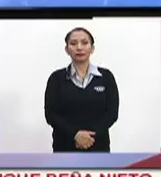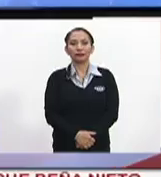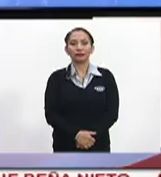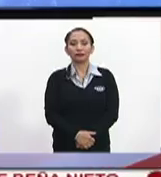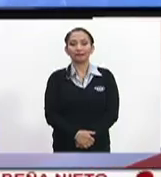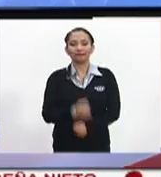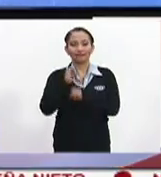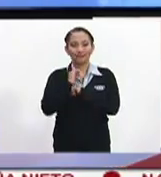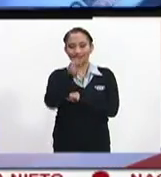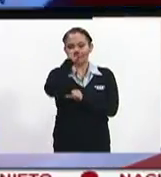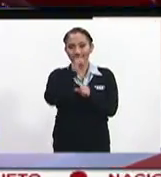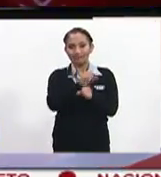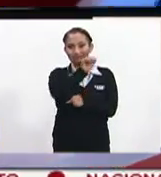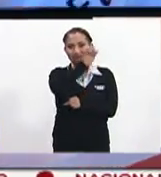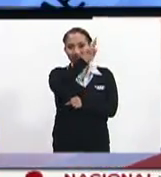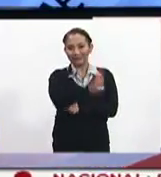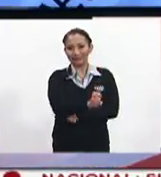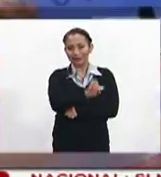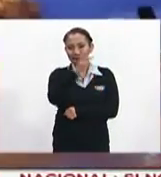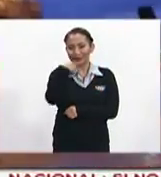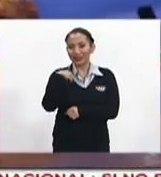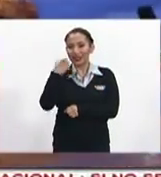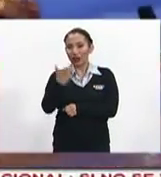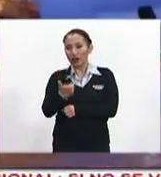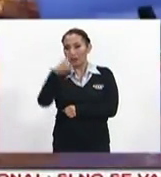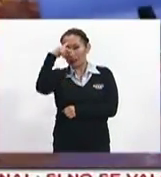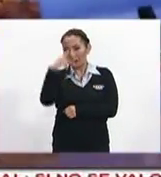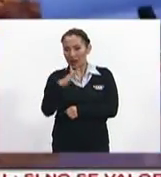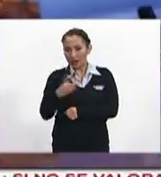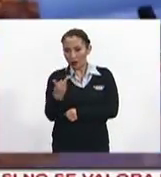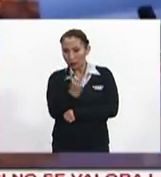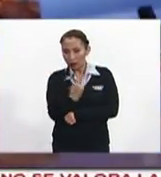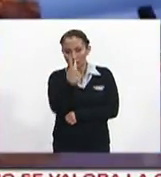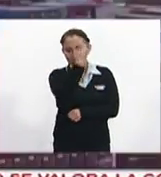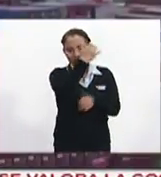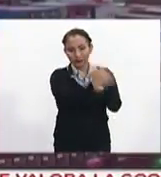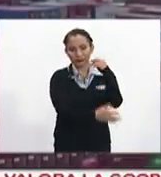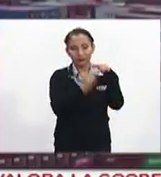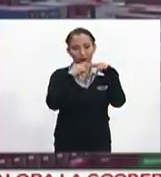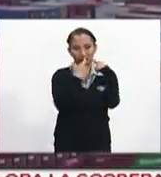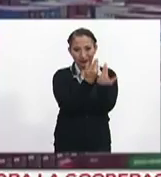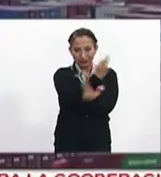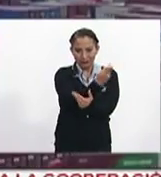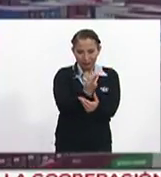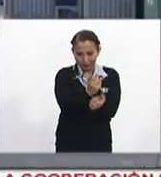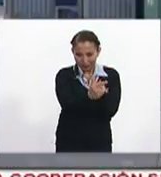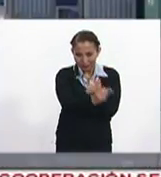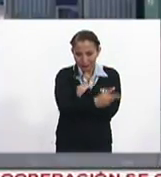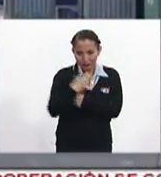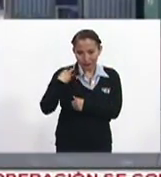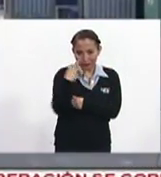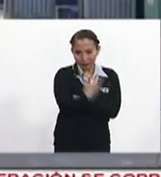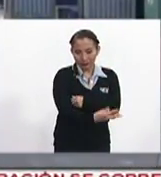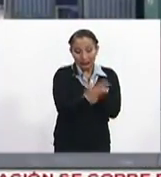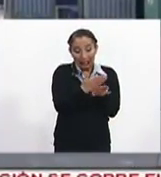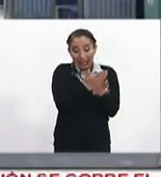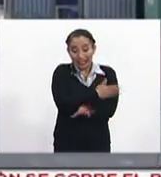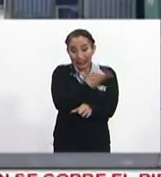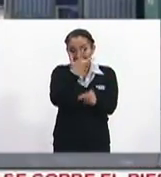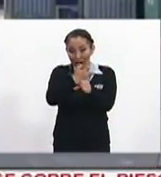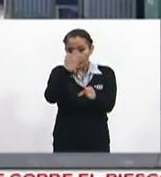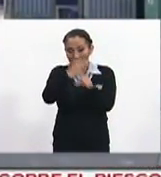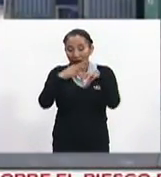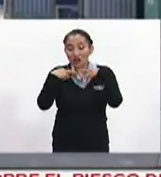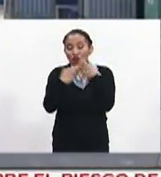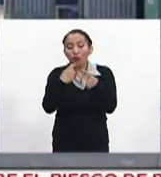Y los secretarios de Relaciones Exteriores, Luis Videgaray, y de Economía, Ildefonso Guajardo, concluyeron la reunión bilateral en Washington previo a la 8ª